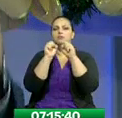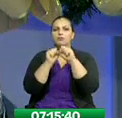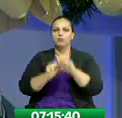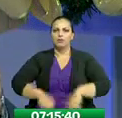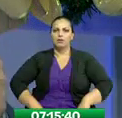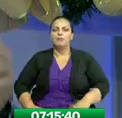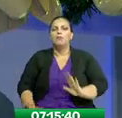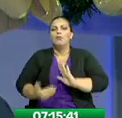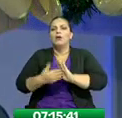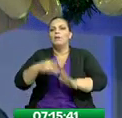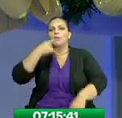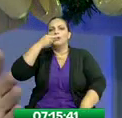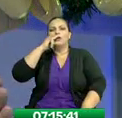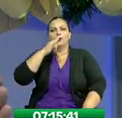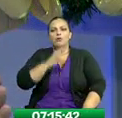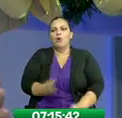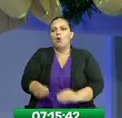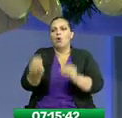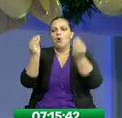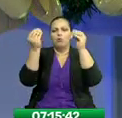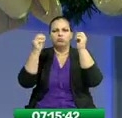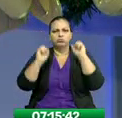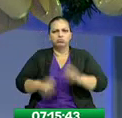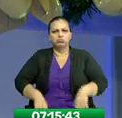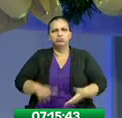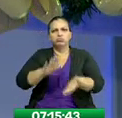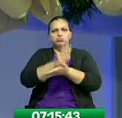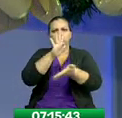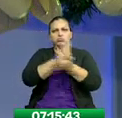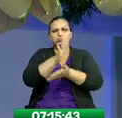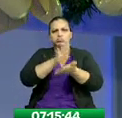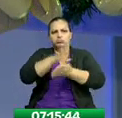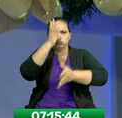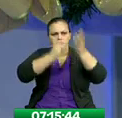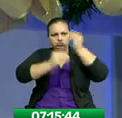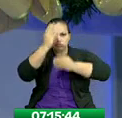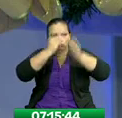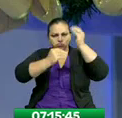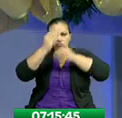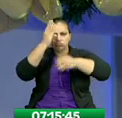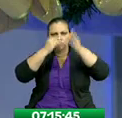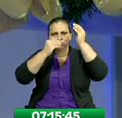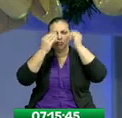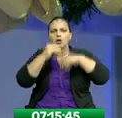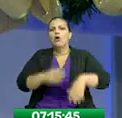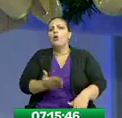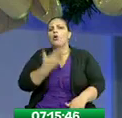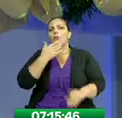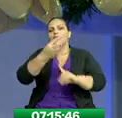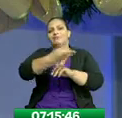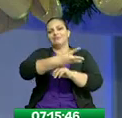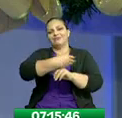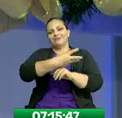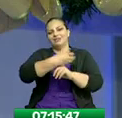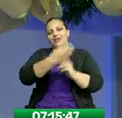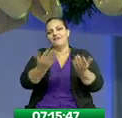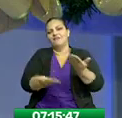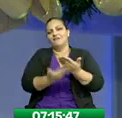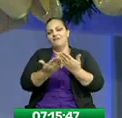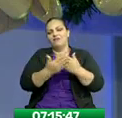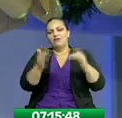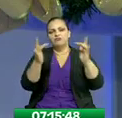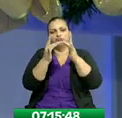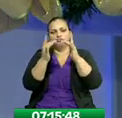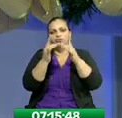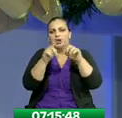ningún adolescente se quede sin educación. No es porque vamos a crear aulas, vamos a dotar de conectividad para que esos 200.000 niños que no